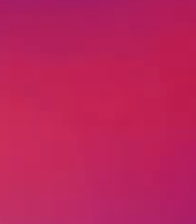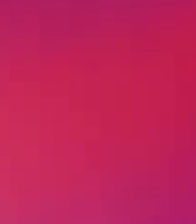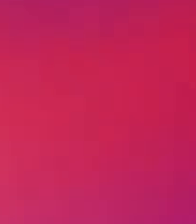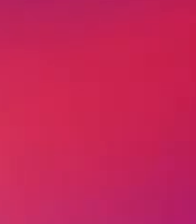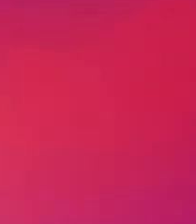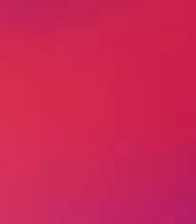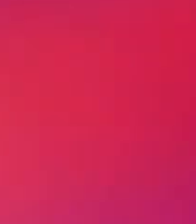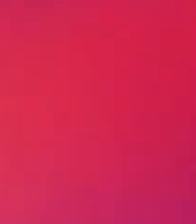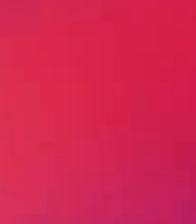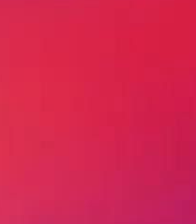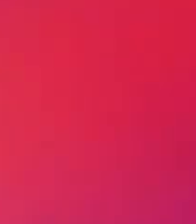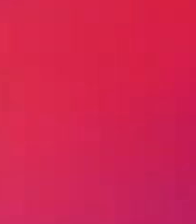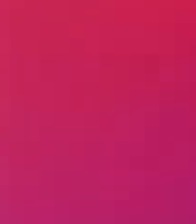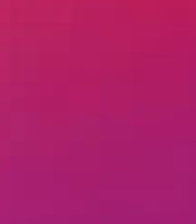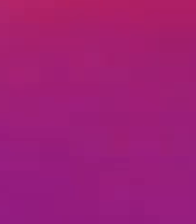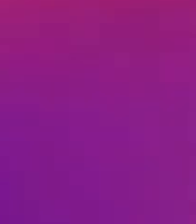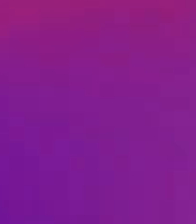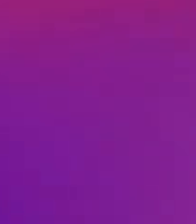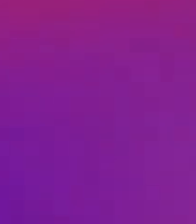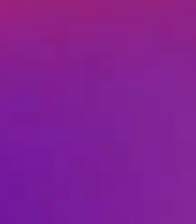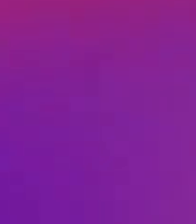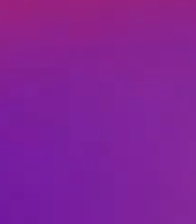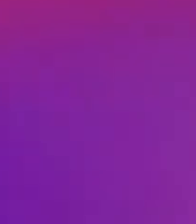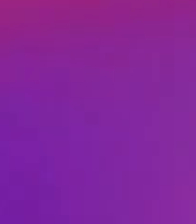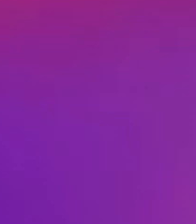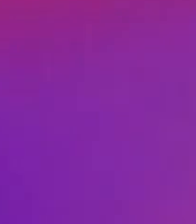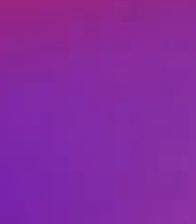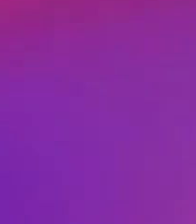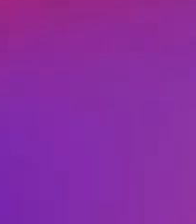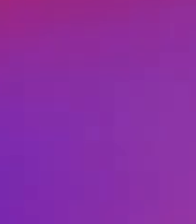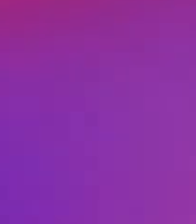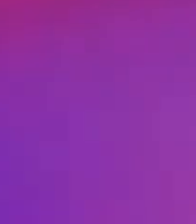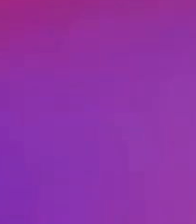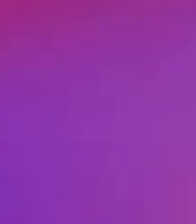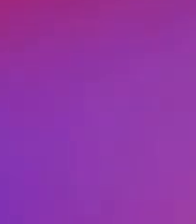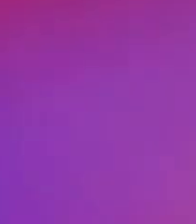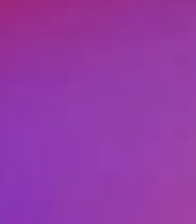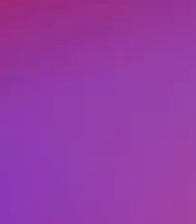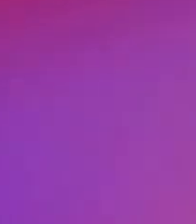conalitec.cep.gob.mx. Y recuerda que también cuentas con el sitio